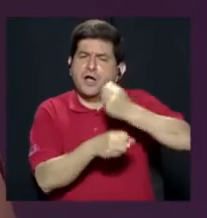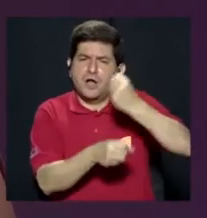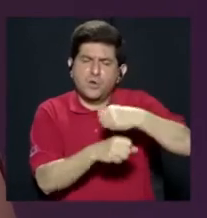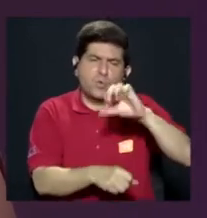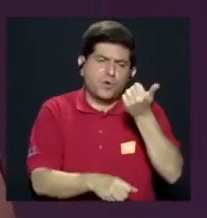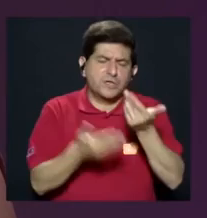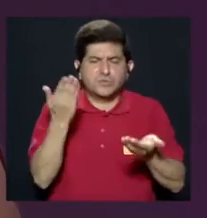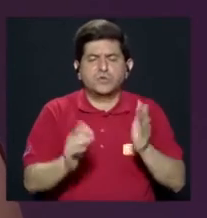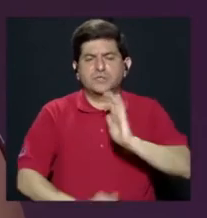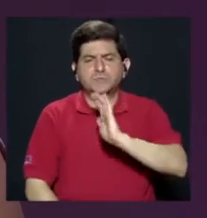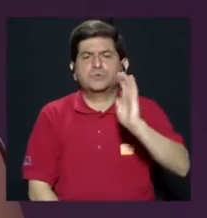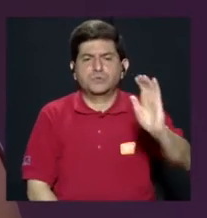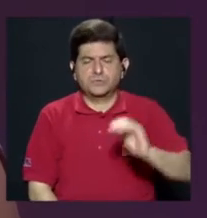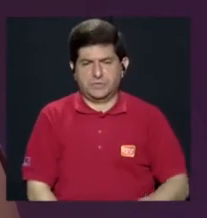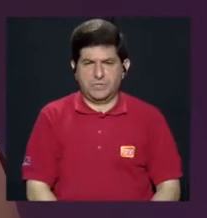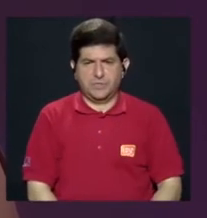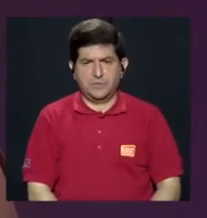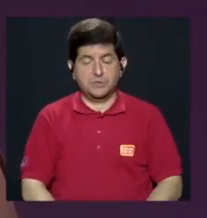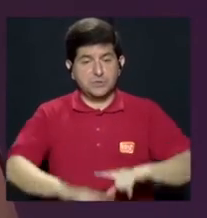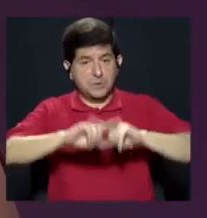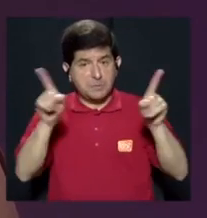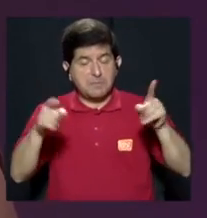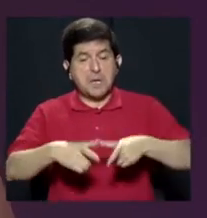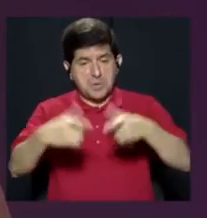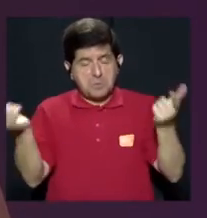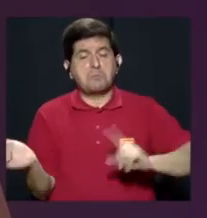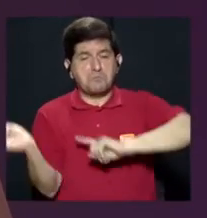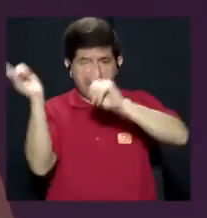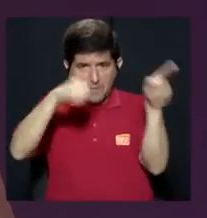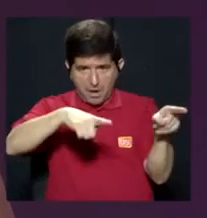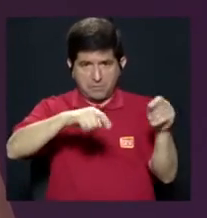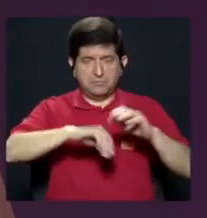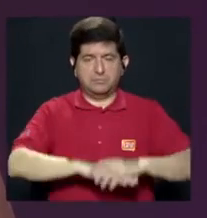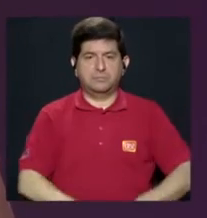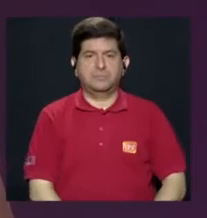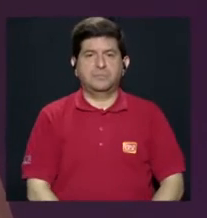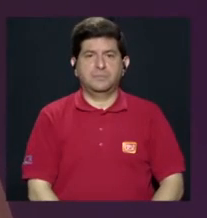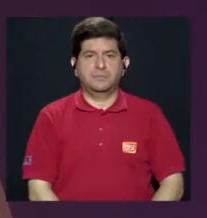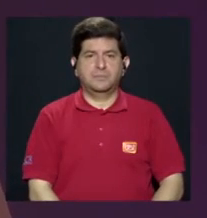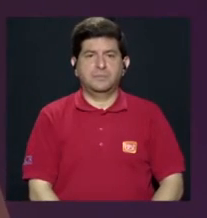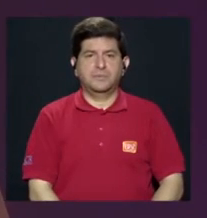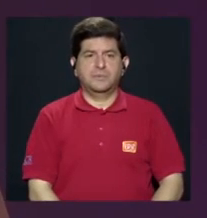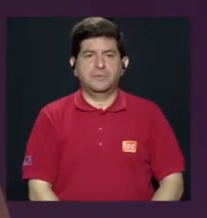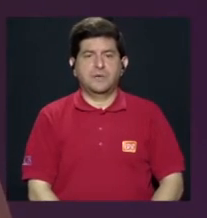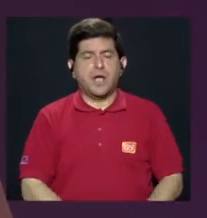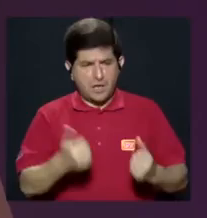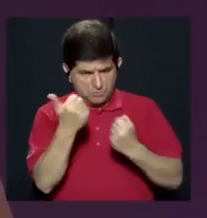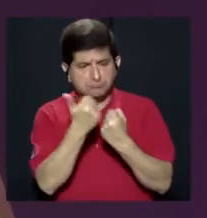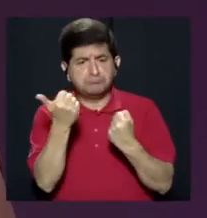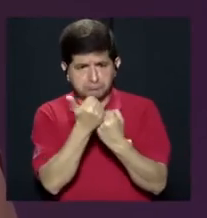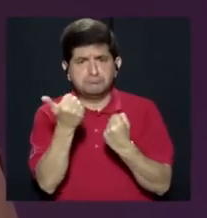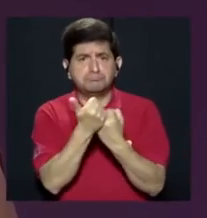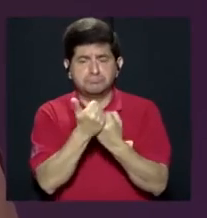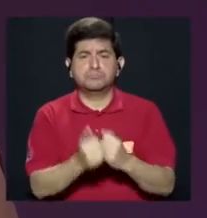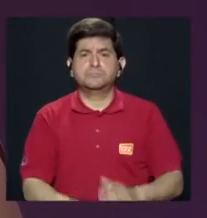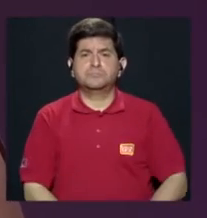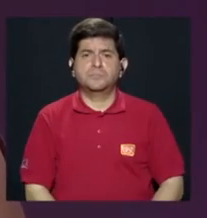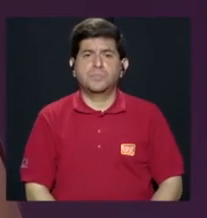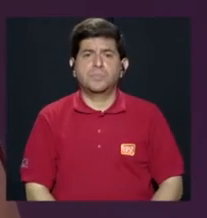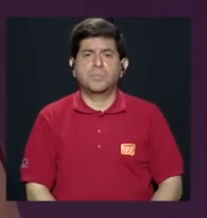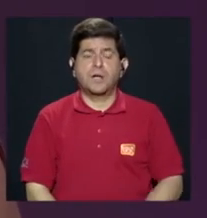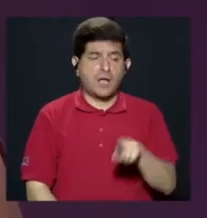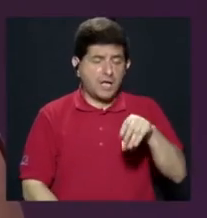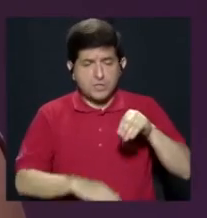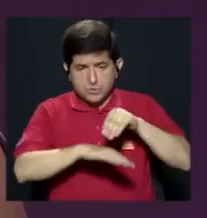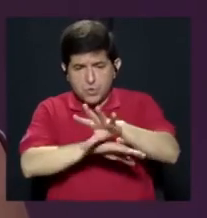otras por chiquitos en la escuela, pero la mayoría llegamos. Y la verdad ha sido de buen apoyo, porque bueno, nos